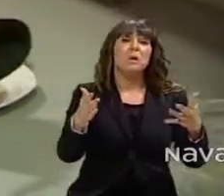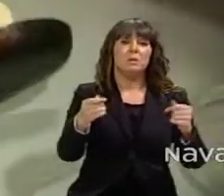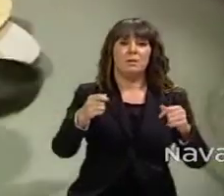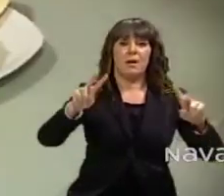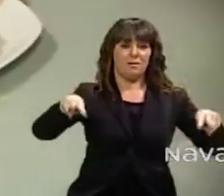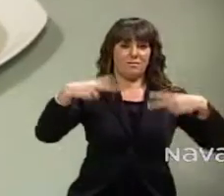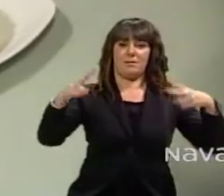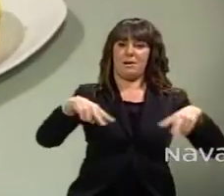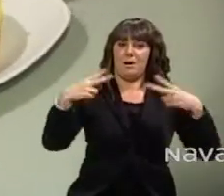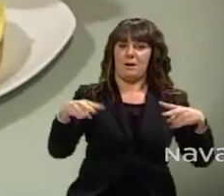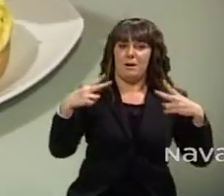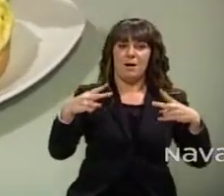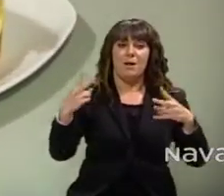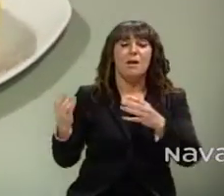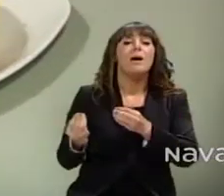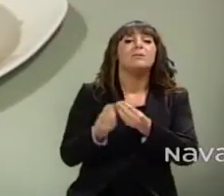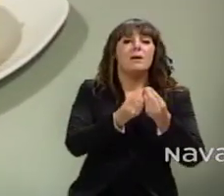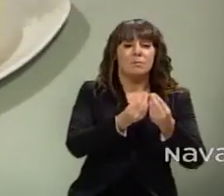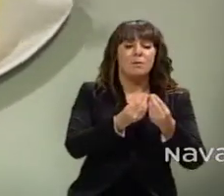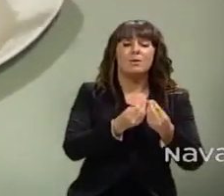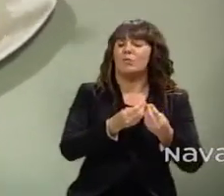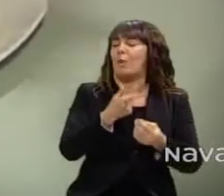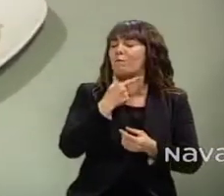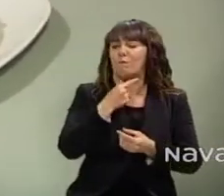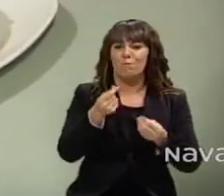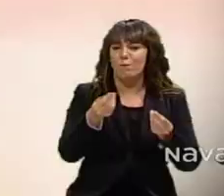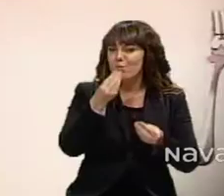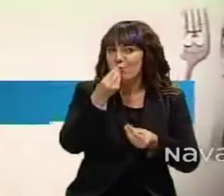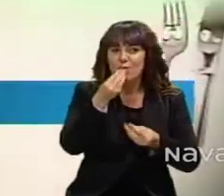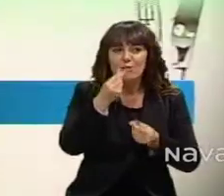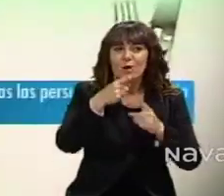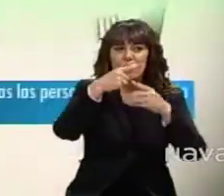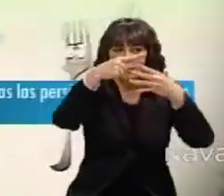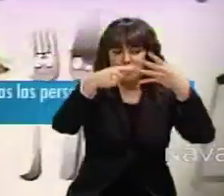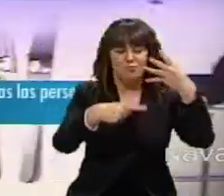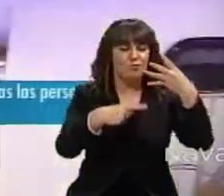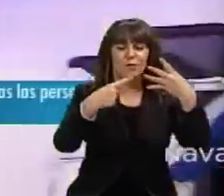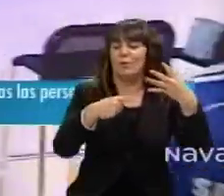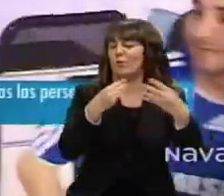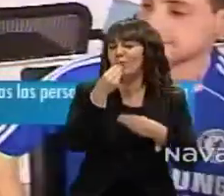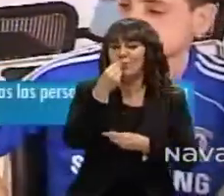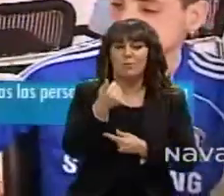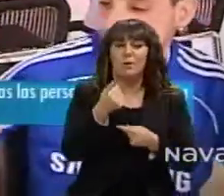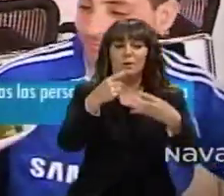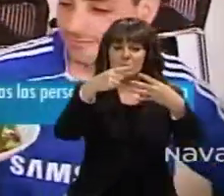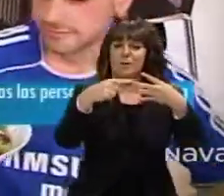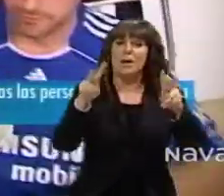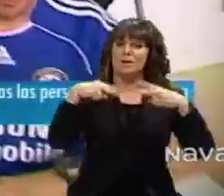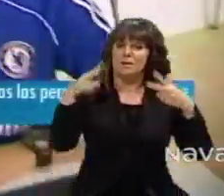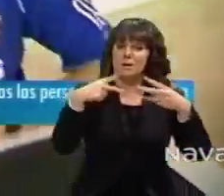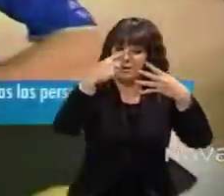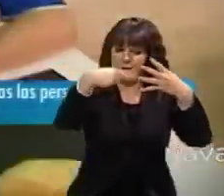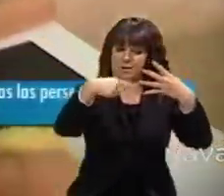ensaladas, muy ricas, muy ricas. De forma y modo que una ensalada súper rica, dentro de los cuatro modelos que tenemos,